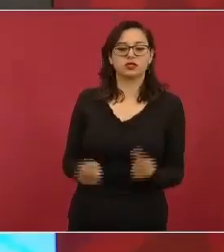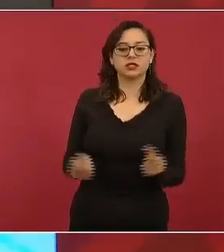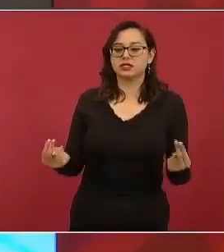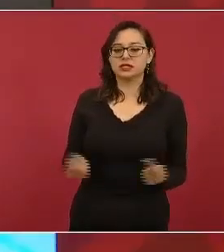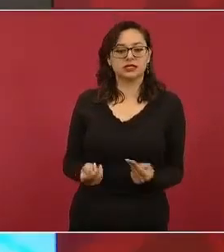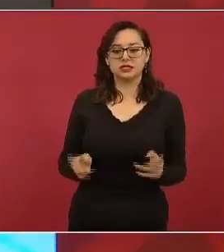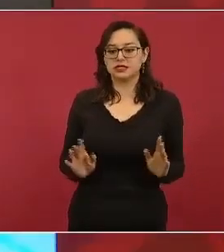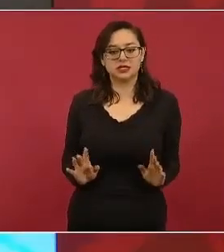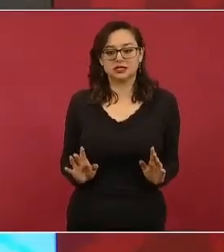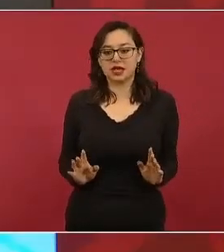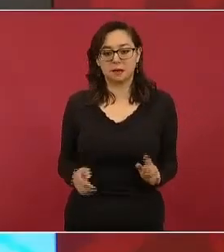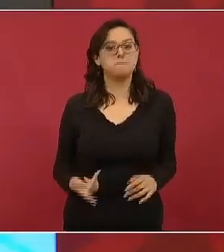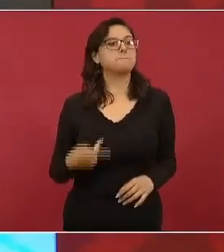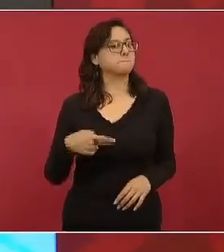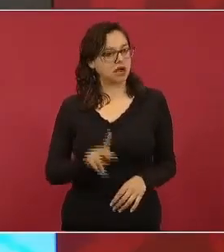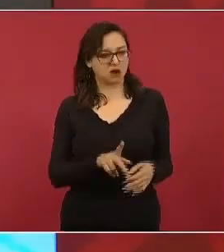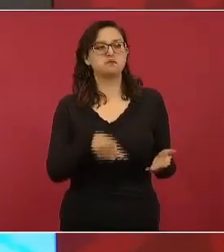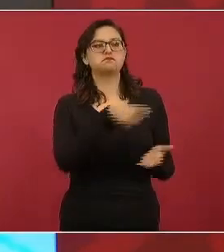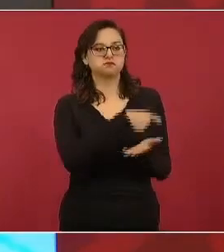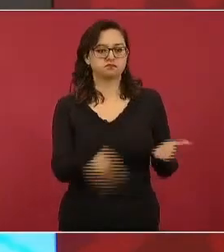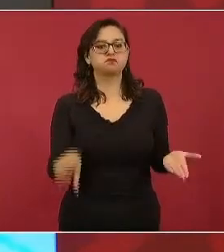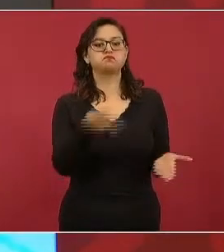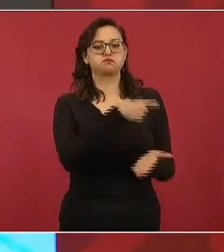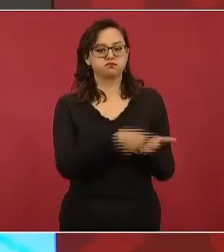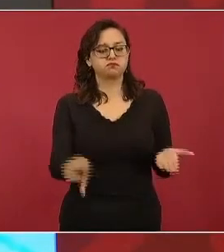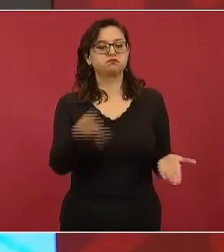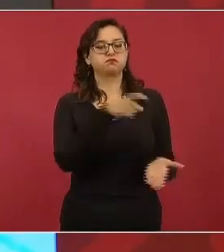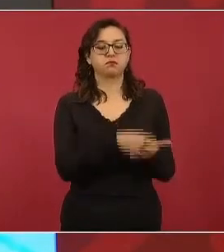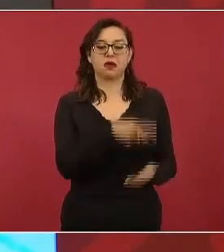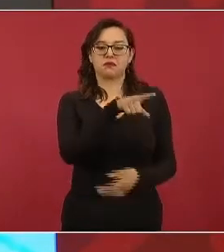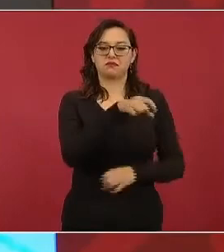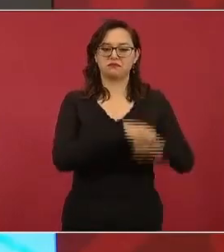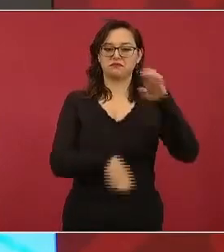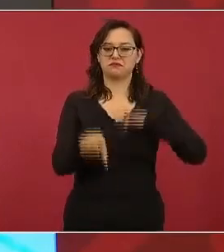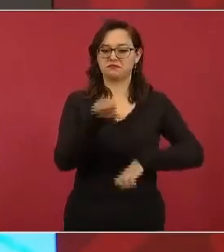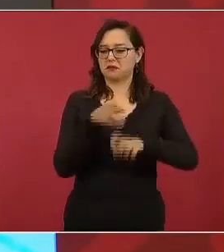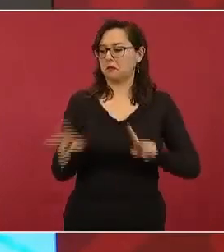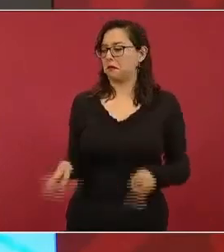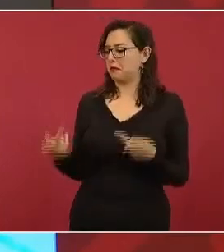negocio bueno para empresas y muy malo para la nación.